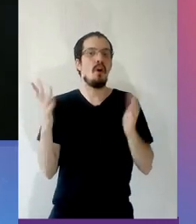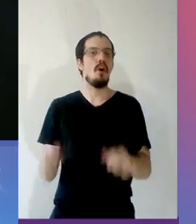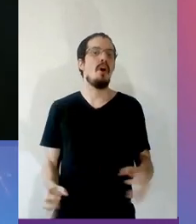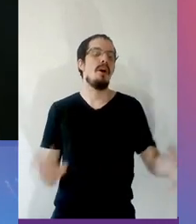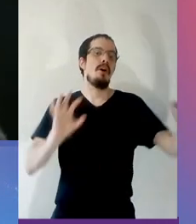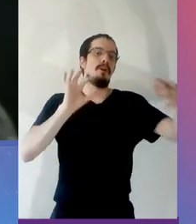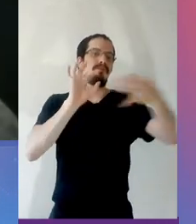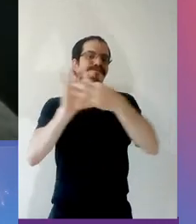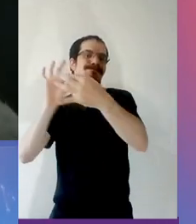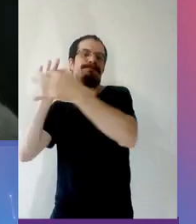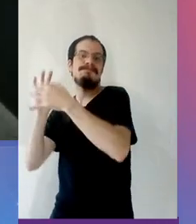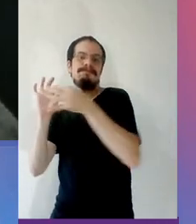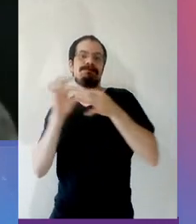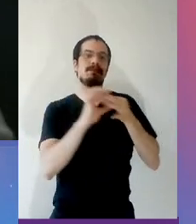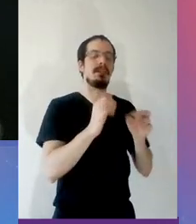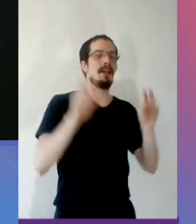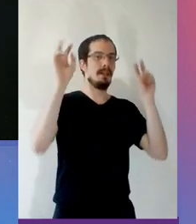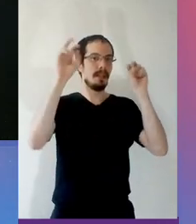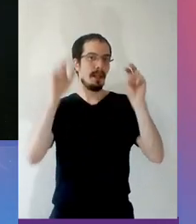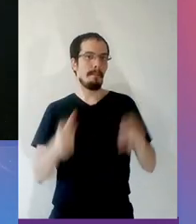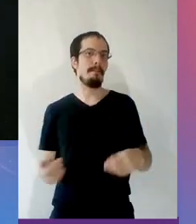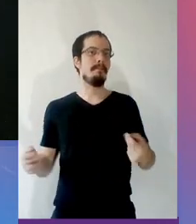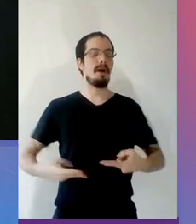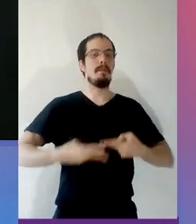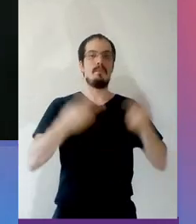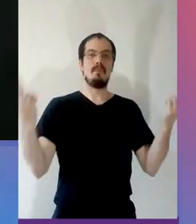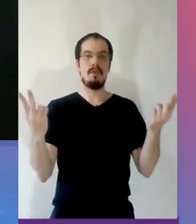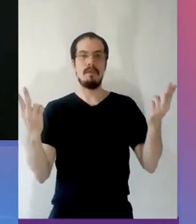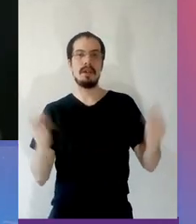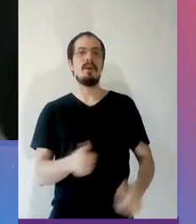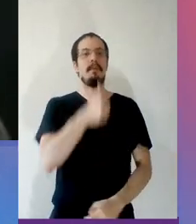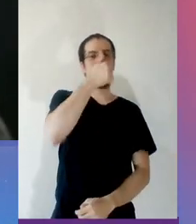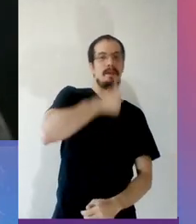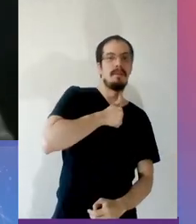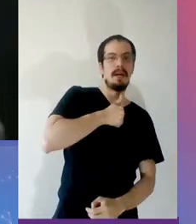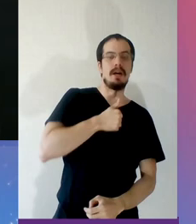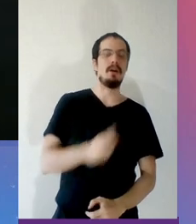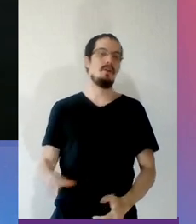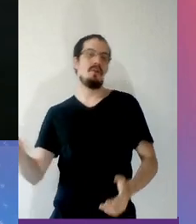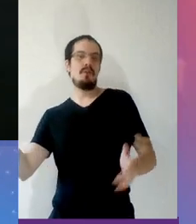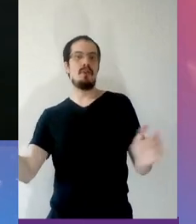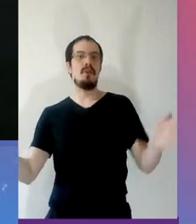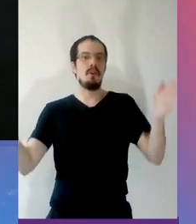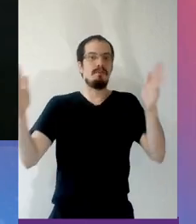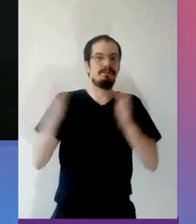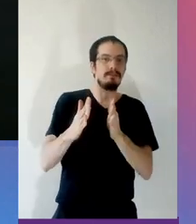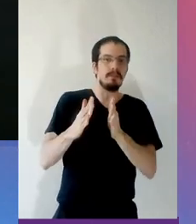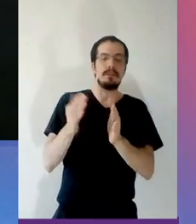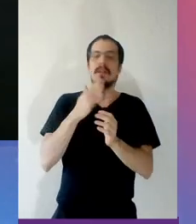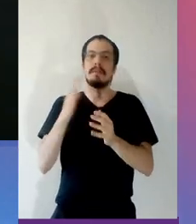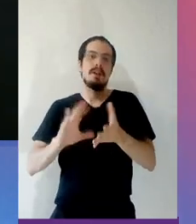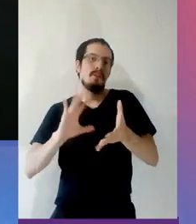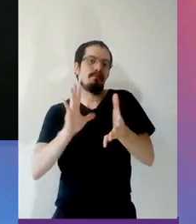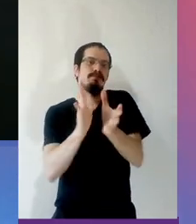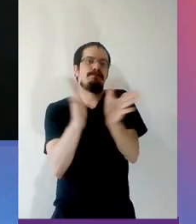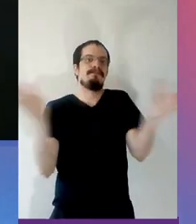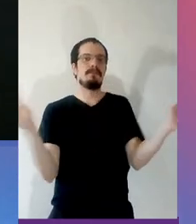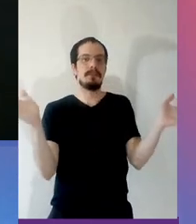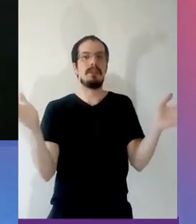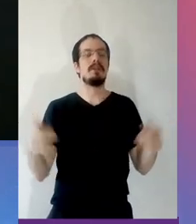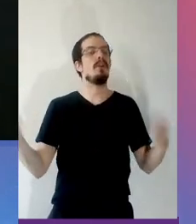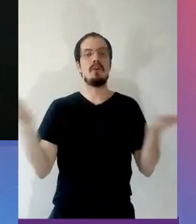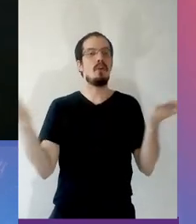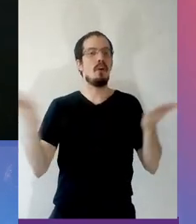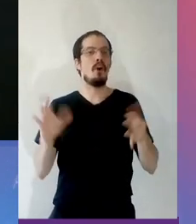lo privado, lo local versus lo global, los sistemas, cómo vamos